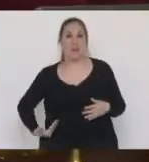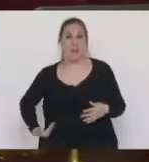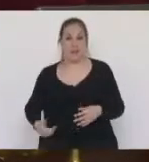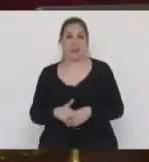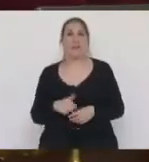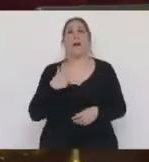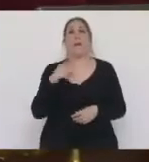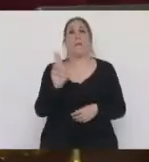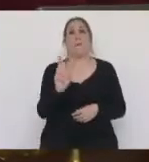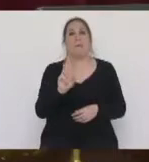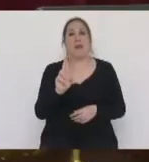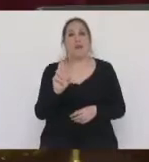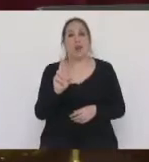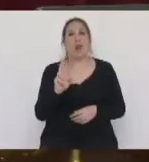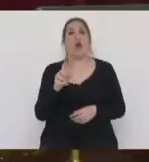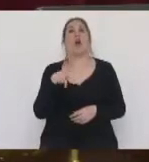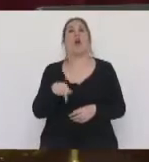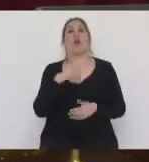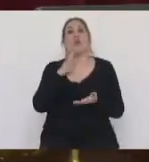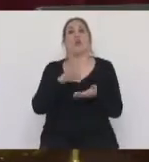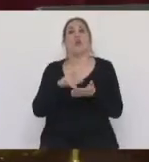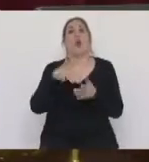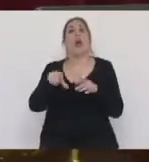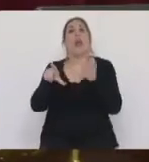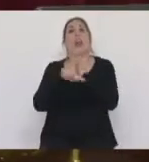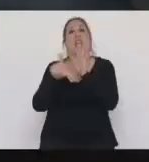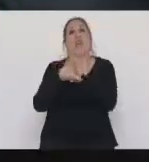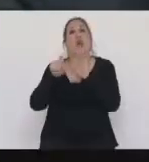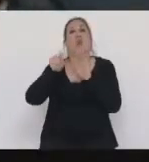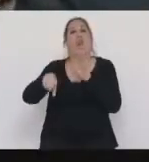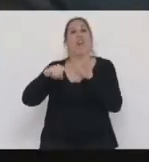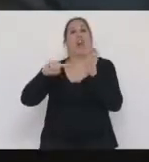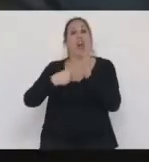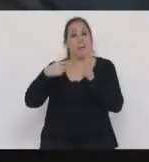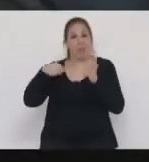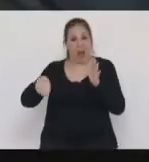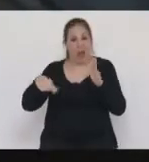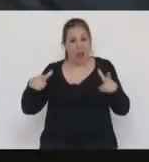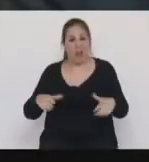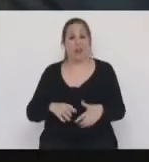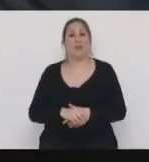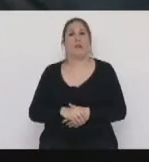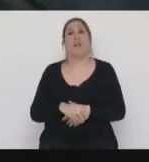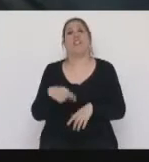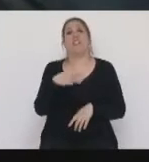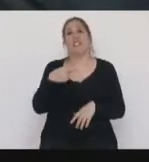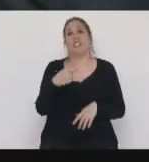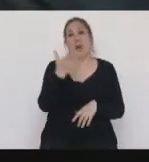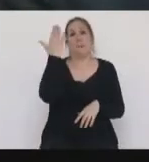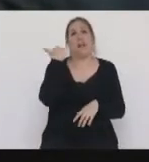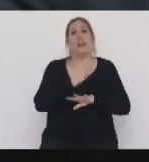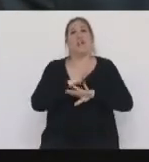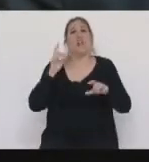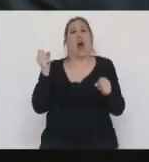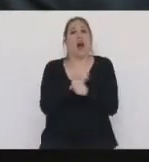la cuestión del privilegio contra la legislatura de la ciudad autónoma de buenos aires que la semana pasada dictó una ley por